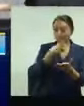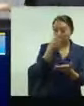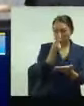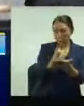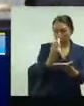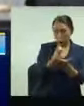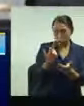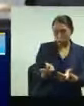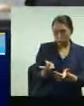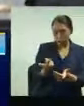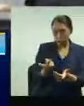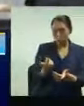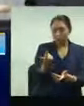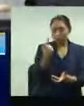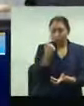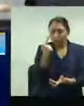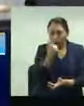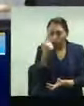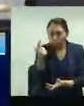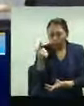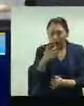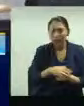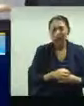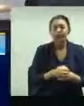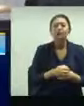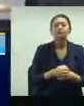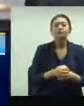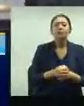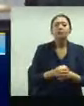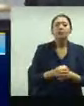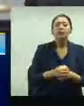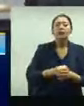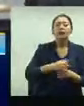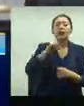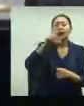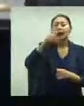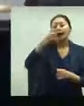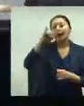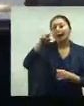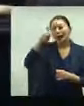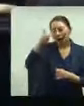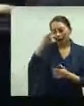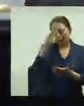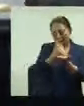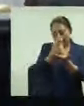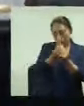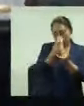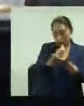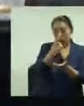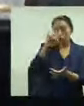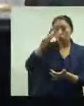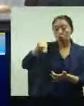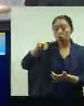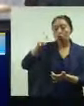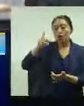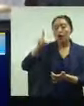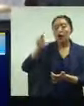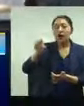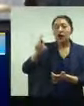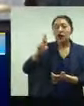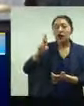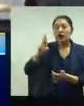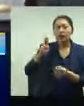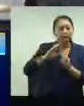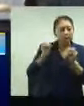que buscar dentro de la caja chica de ellos para darle a una ERC. ¿Y qué pasó cuando una ERC se quedó sin abastecimiento?